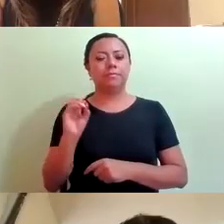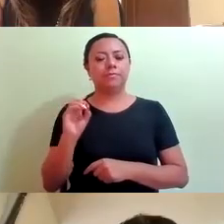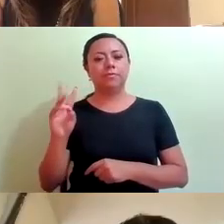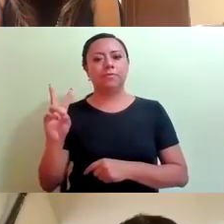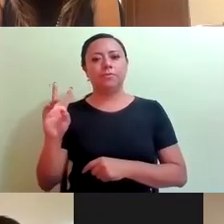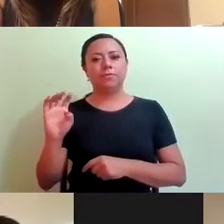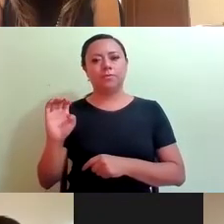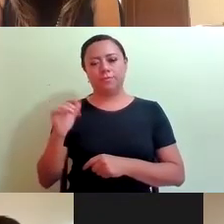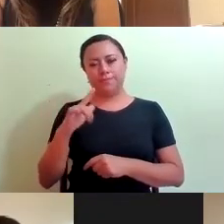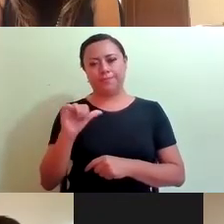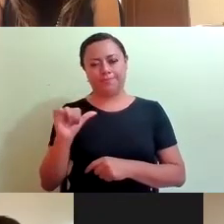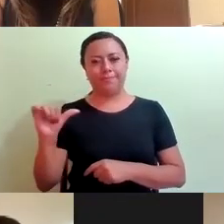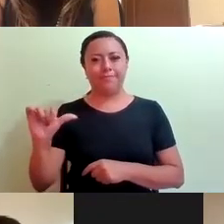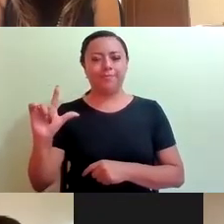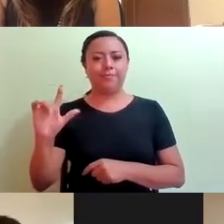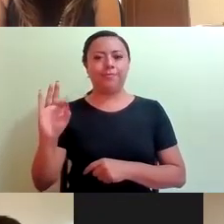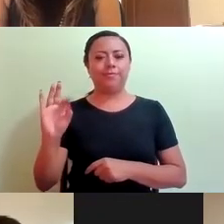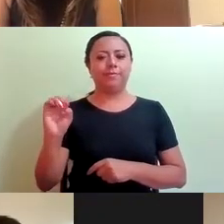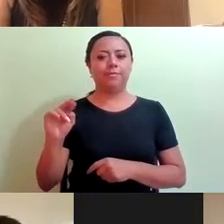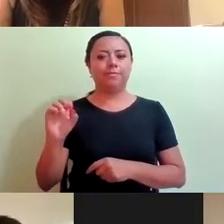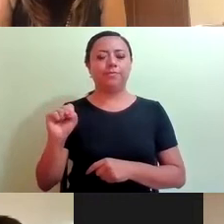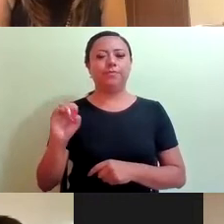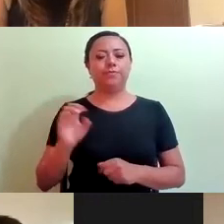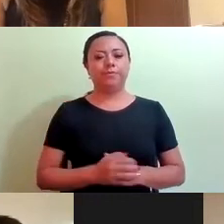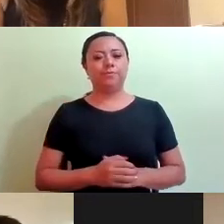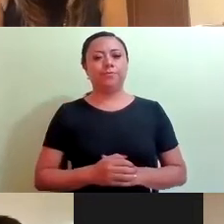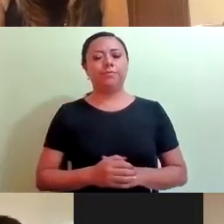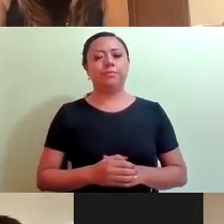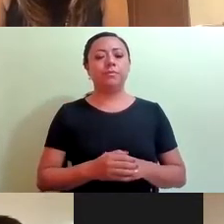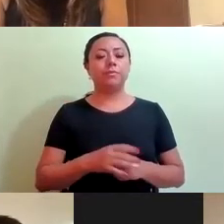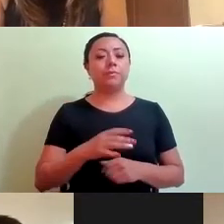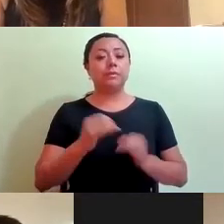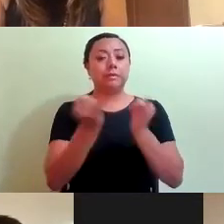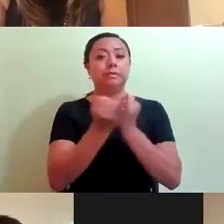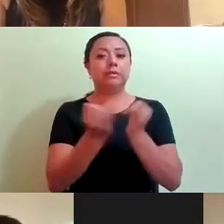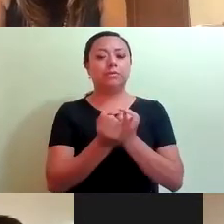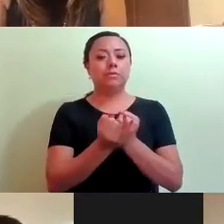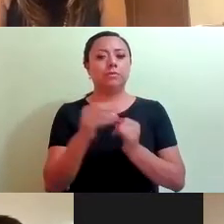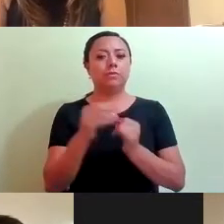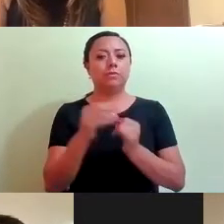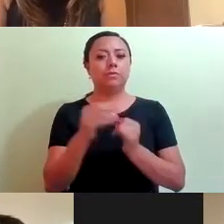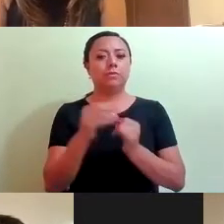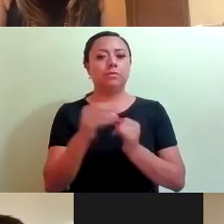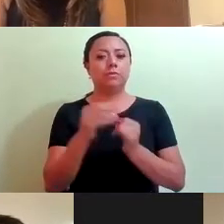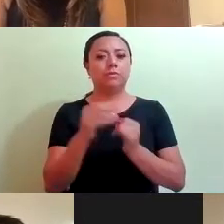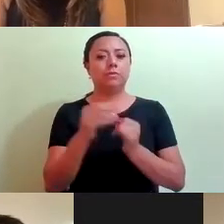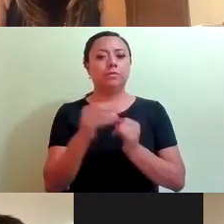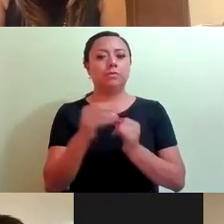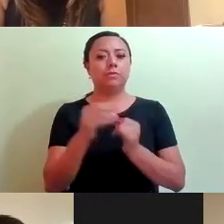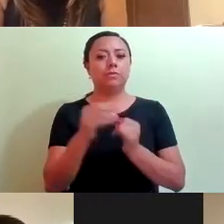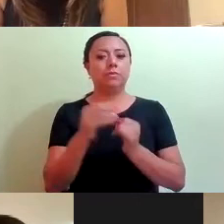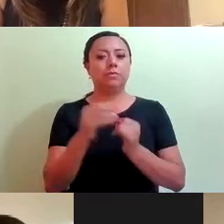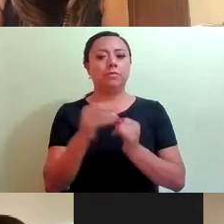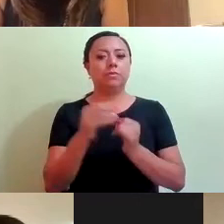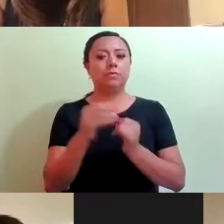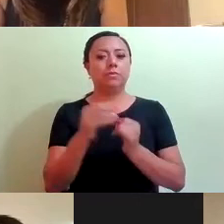Sí, Julio, nuestra compañera Marta Juárez está pidiendo la palabra. Perdone, no lo vi.